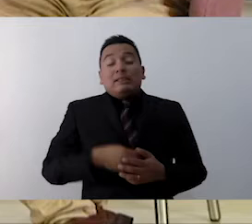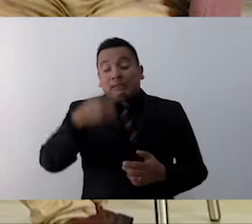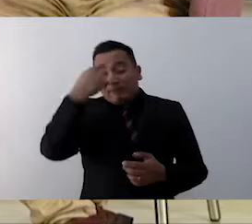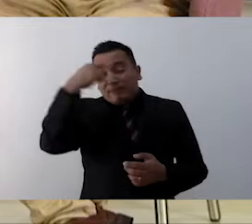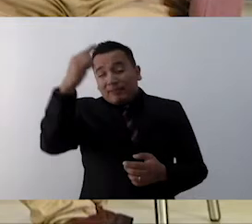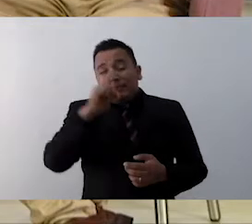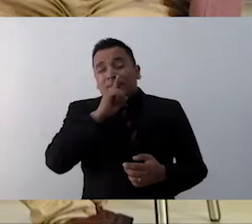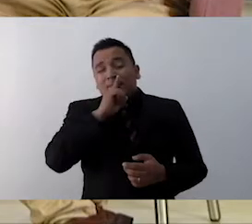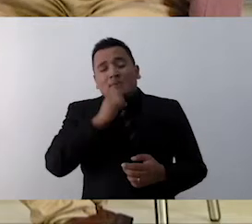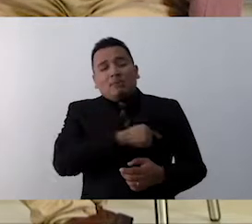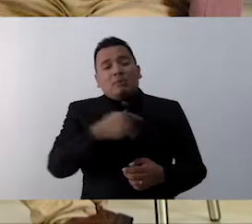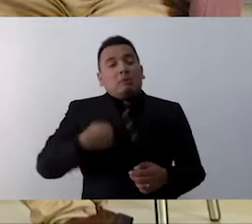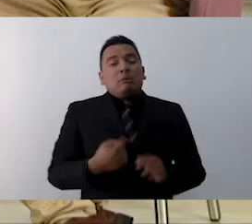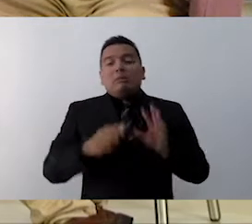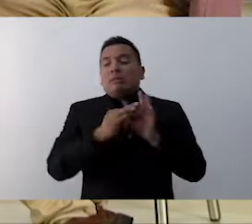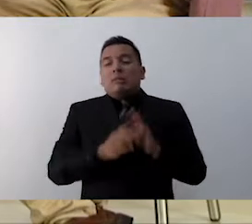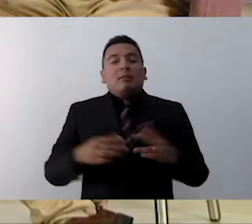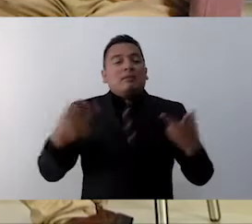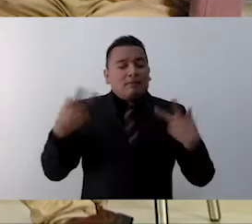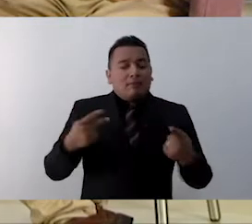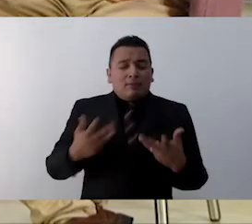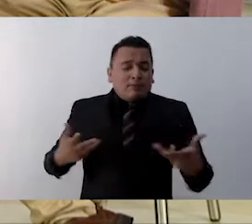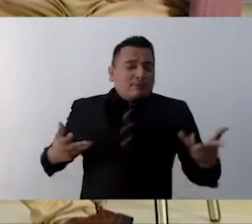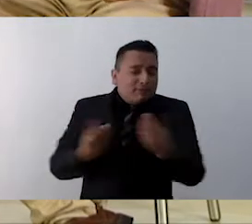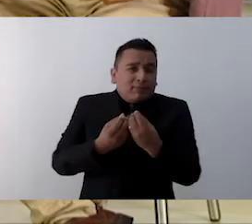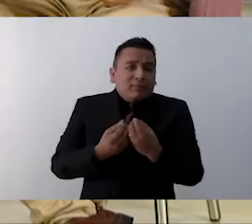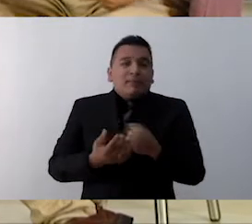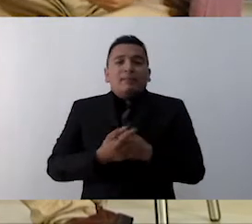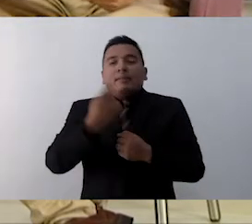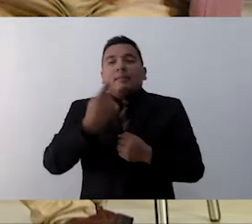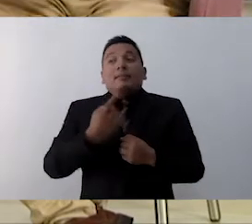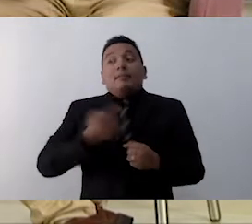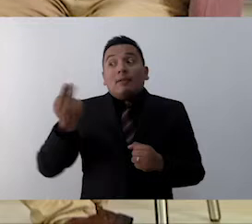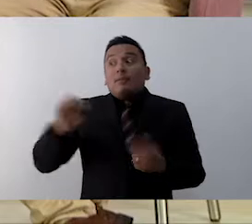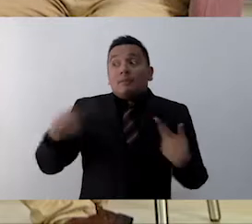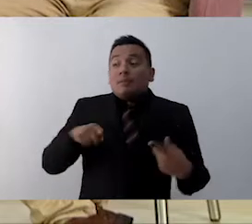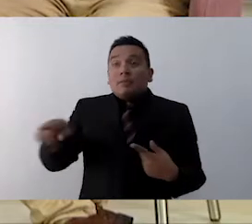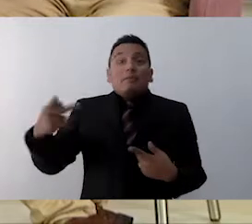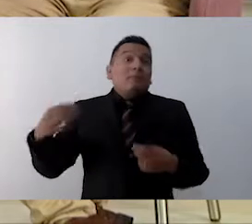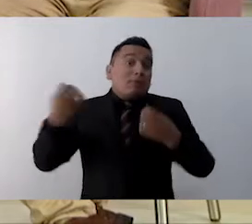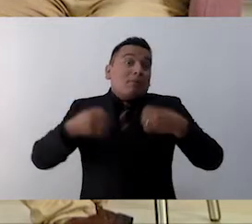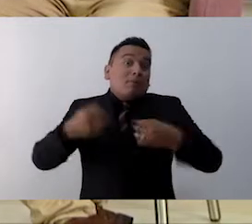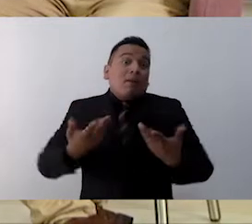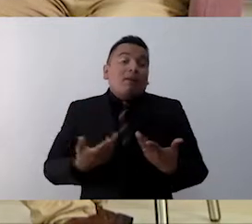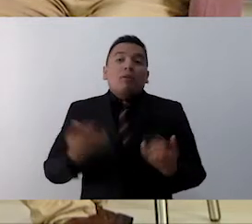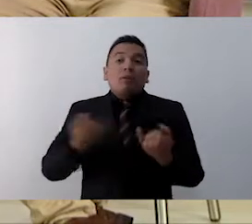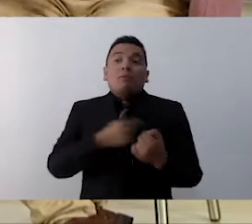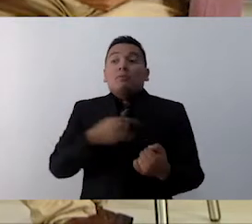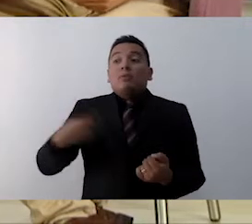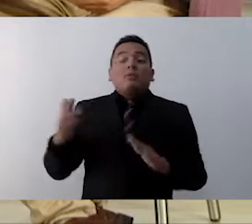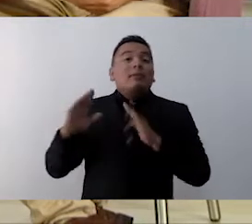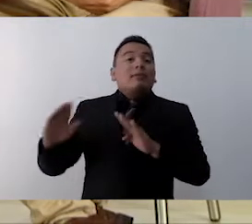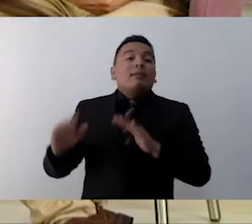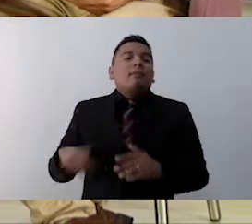es tan sencillo hablar de participación ciudadana porque implica obviamente que la gente le destine tiempo, claro, e implica